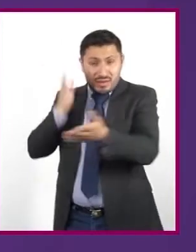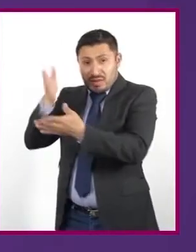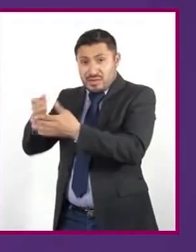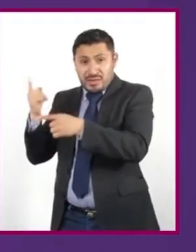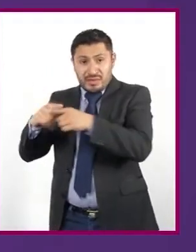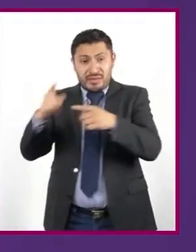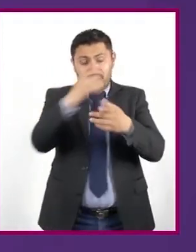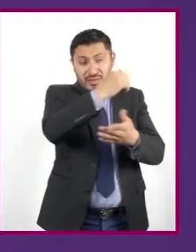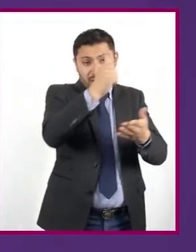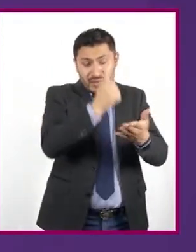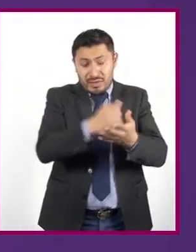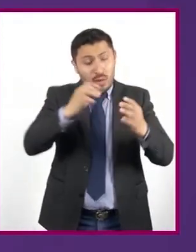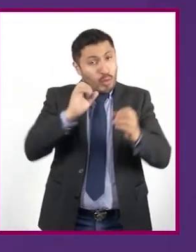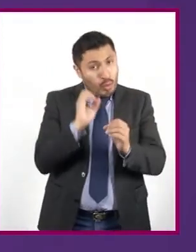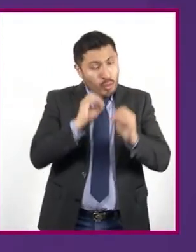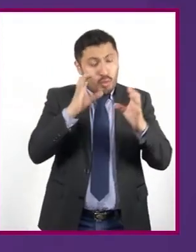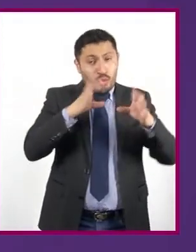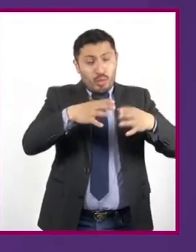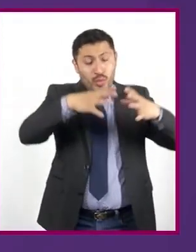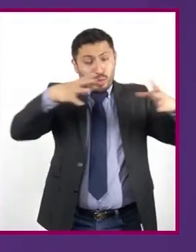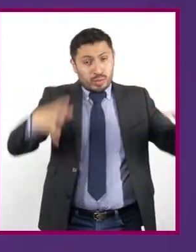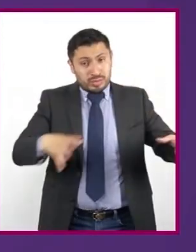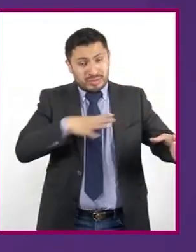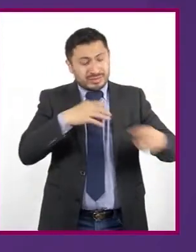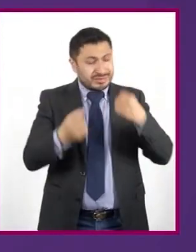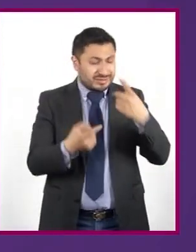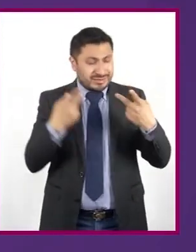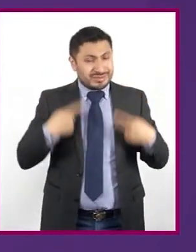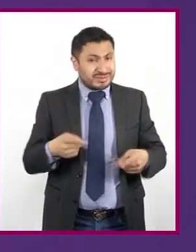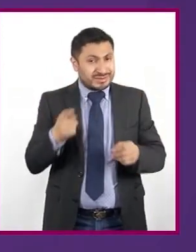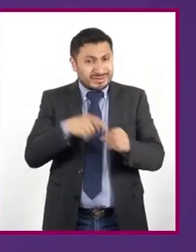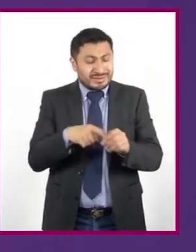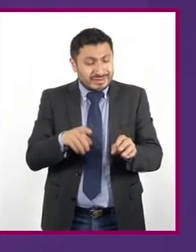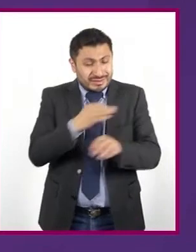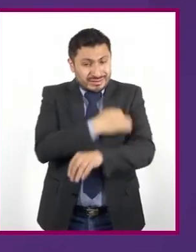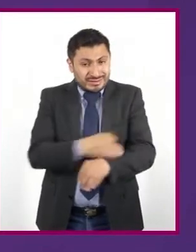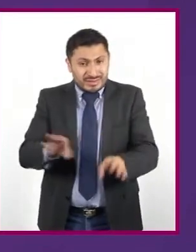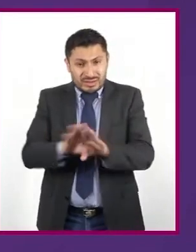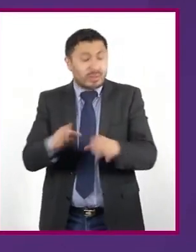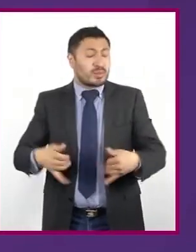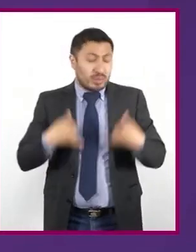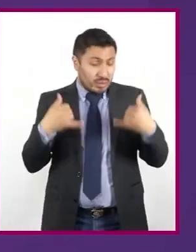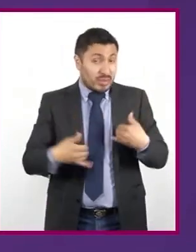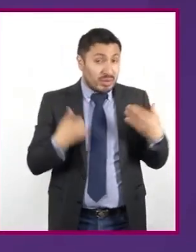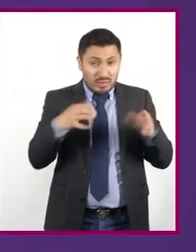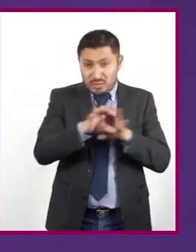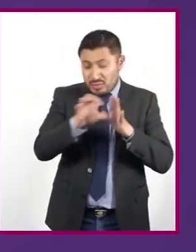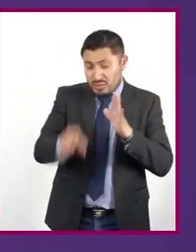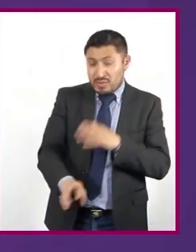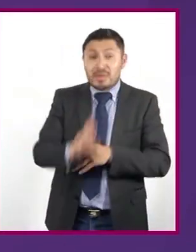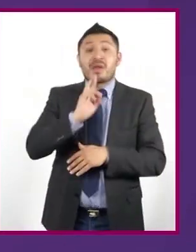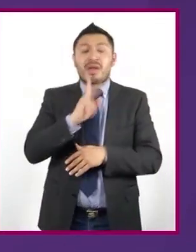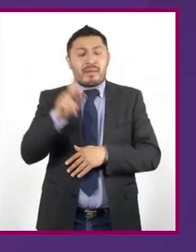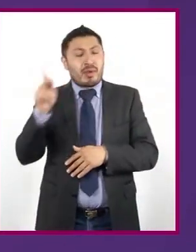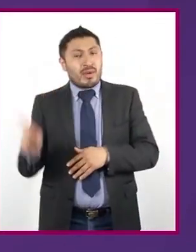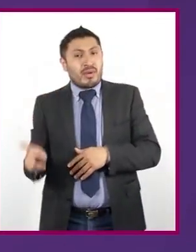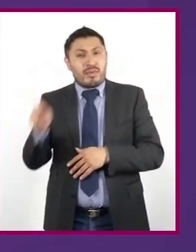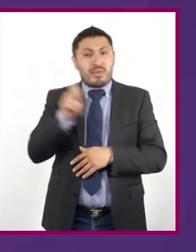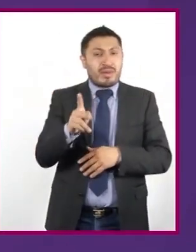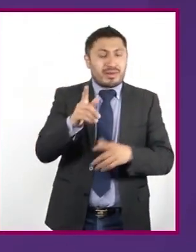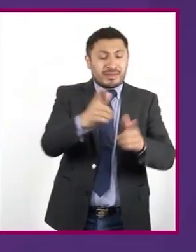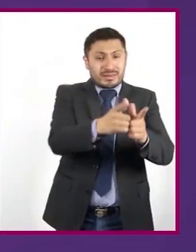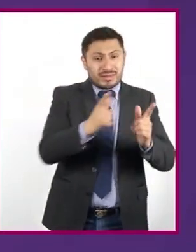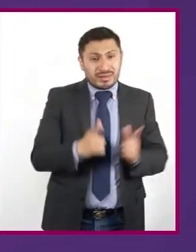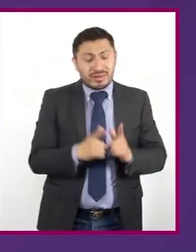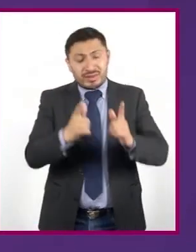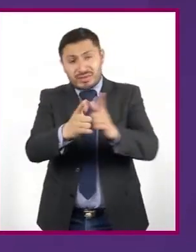ciudad, algunos integrantes de estas familias, como pueden ser los adolescentes, prefieren parecerse más a los grupos